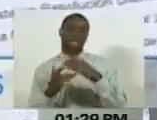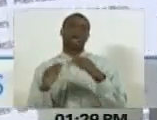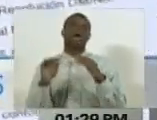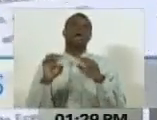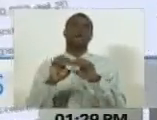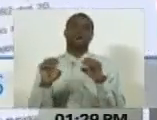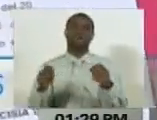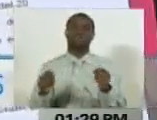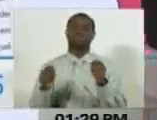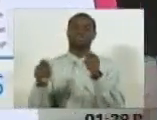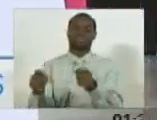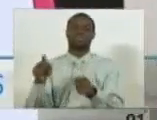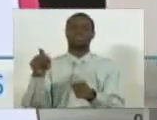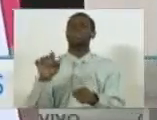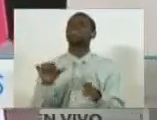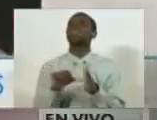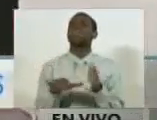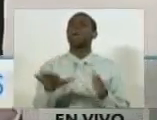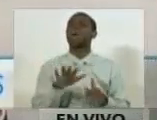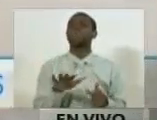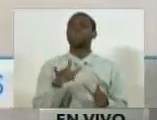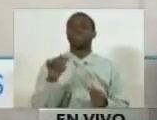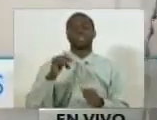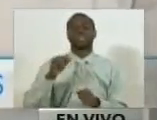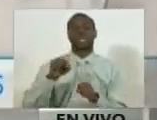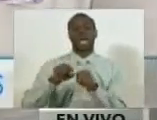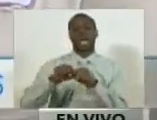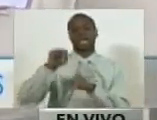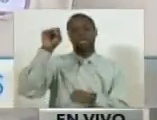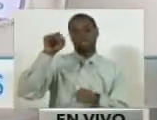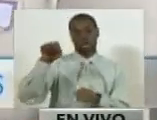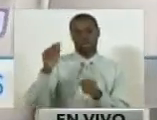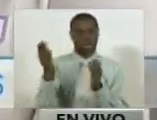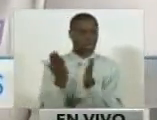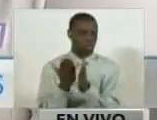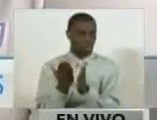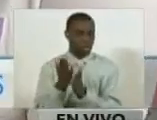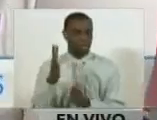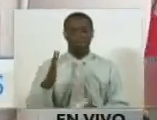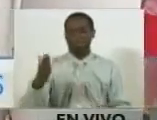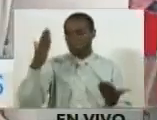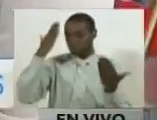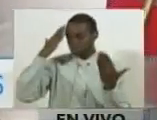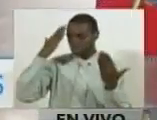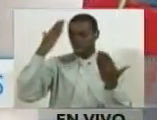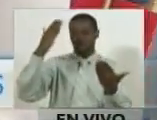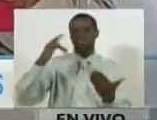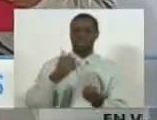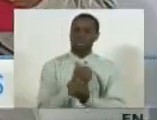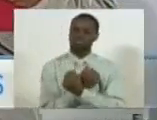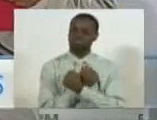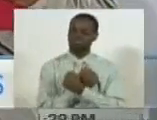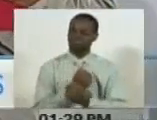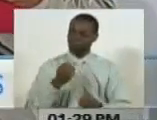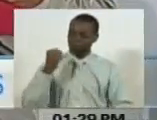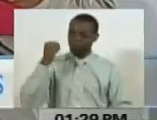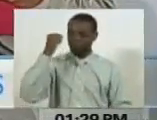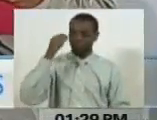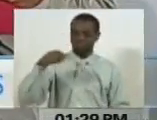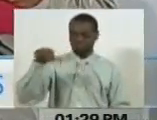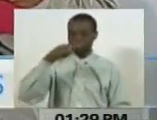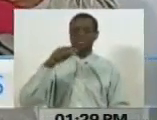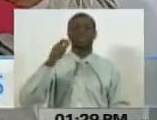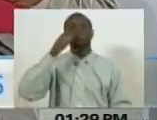Contreras. ¿Eso queda? En San Cristóbal. En San Cristóbal. Bueno, aprovecho para enviarle un saludo cariñoso y solidario